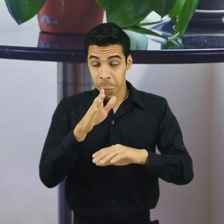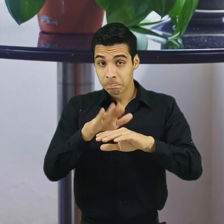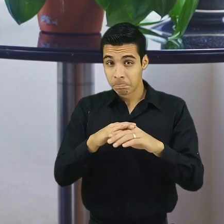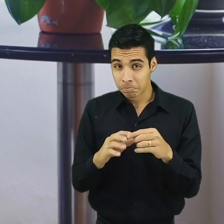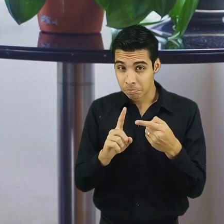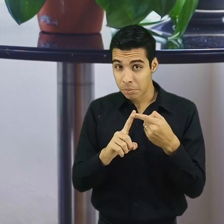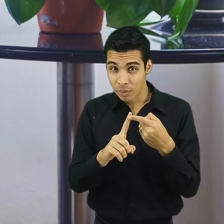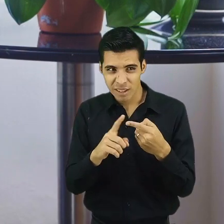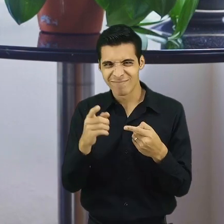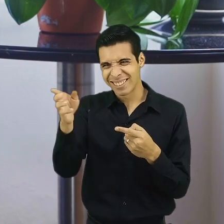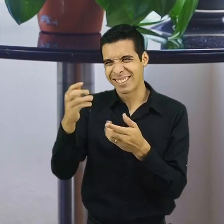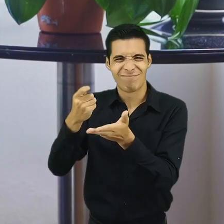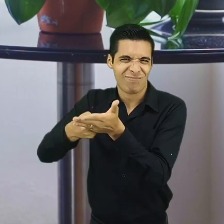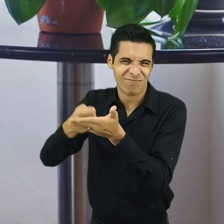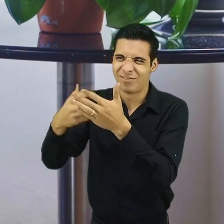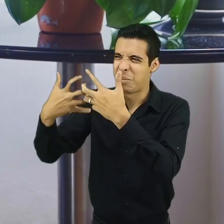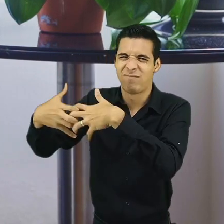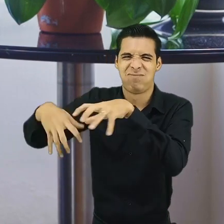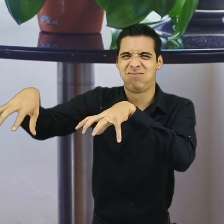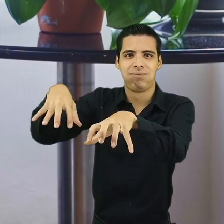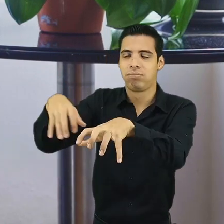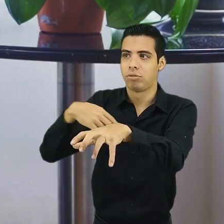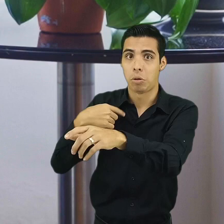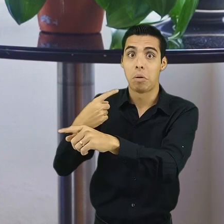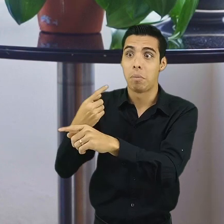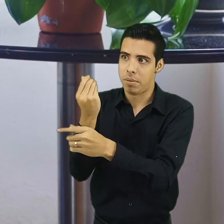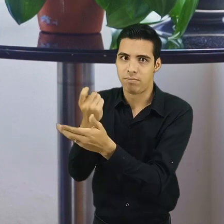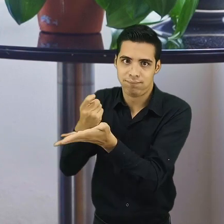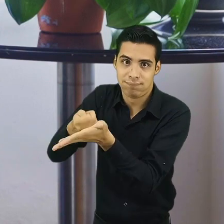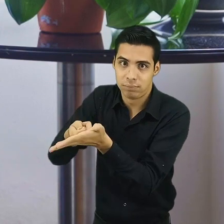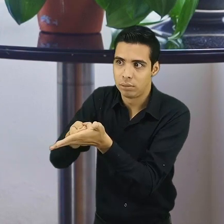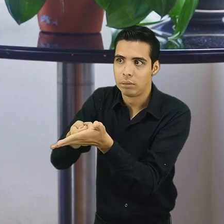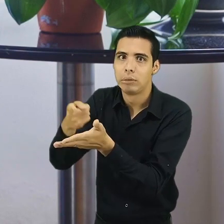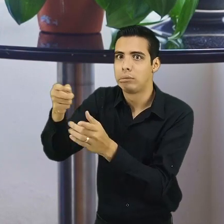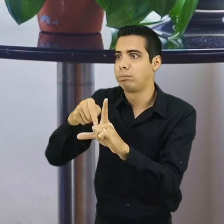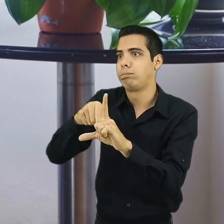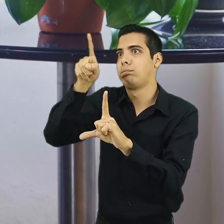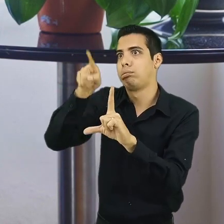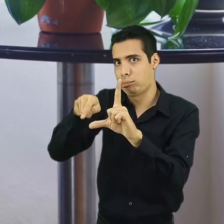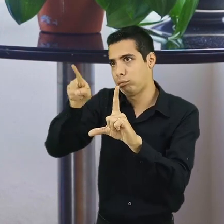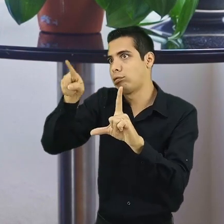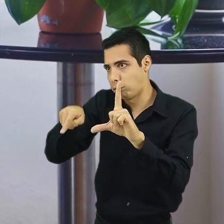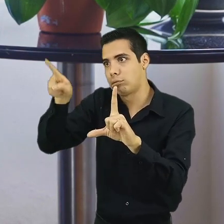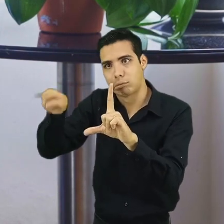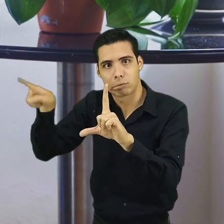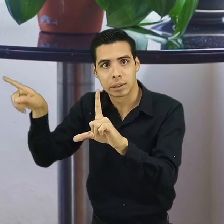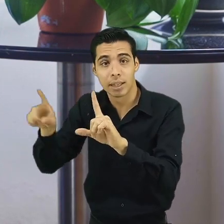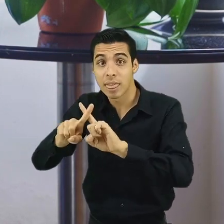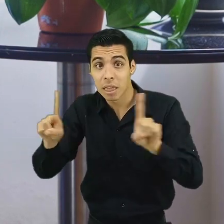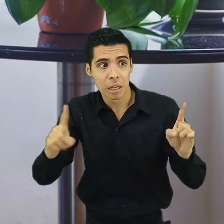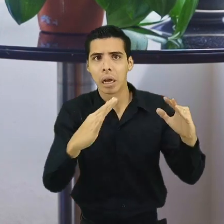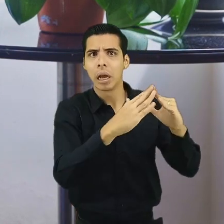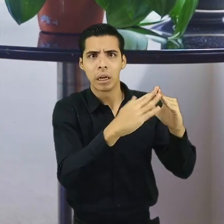riesgoso en comparación que invertir en acciones de bolsa, por ejemplo, ya que el inmueble no cambia de valor drásticamente, sino que a medida